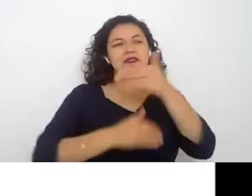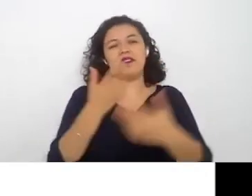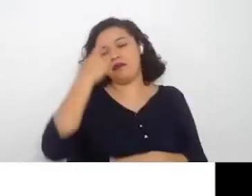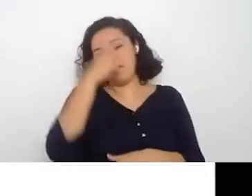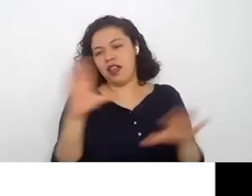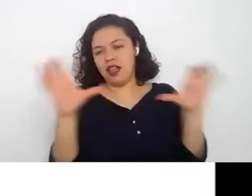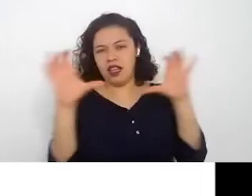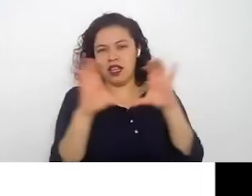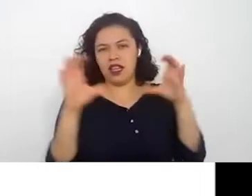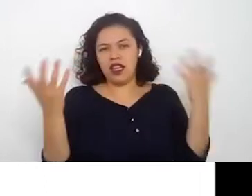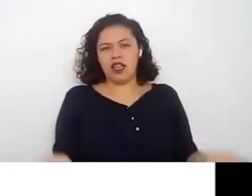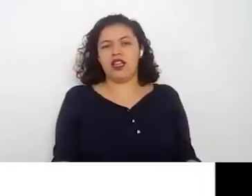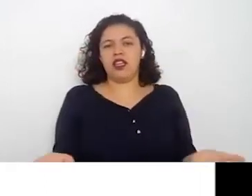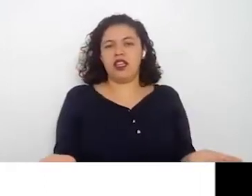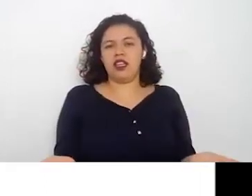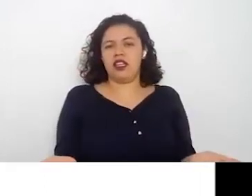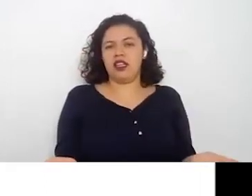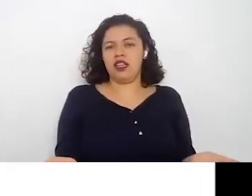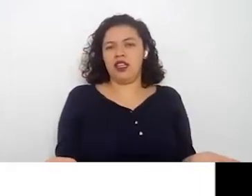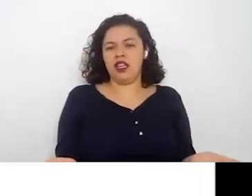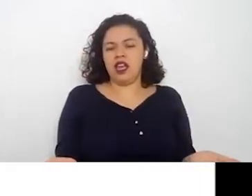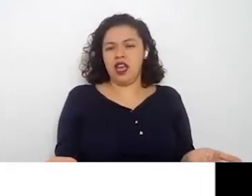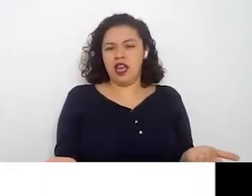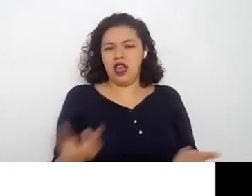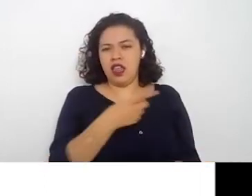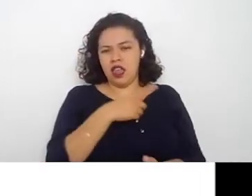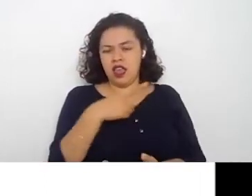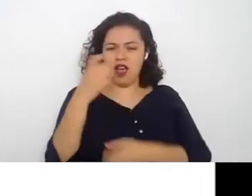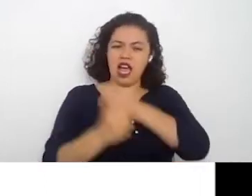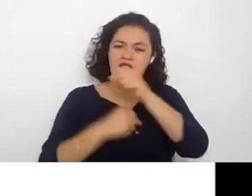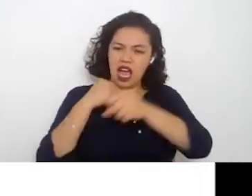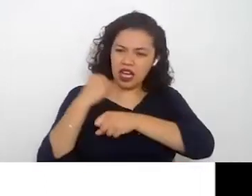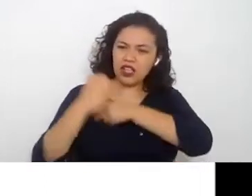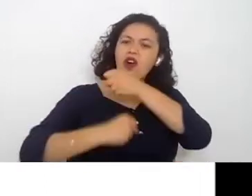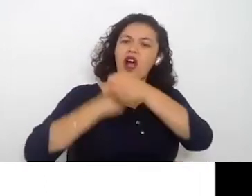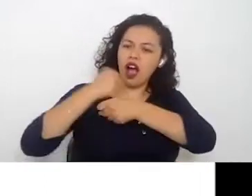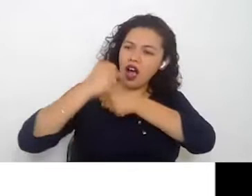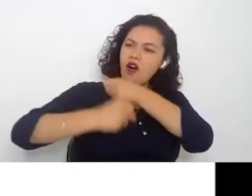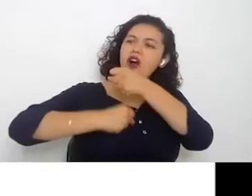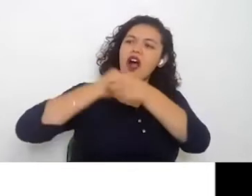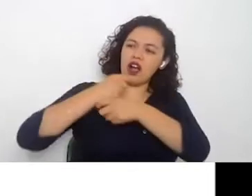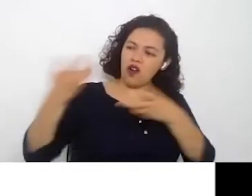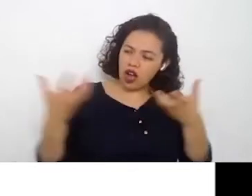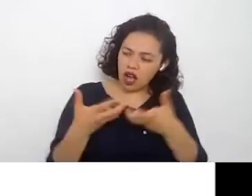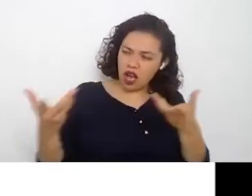muy honoroso y que era estarlo haciendo cada año, cada año. Y